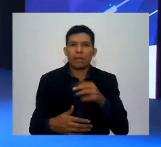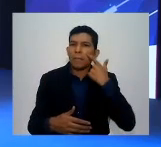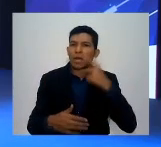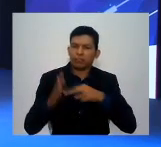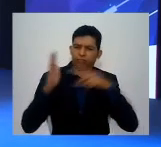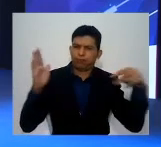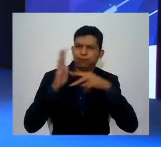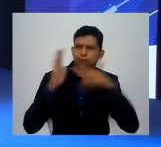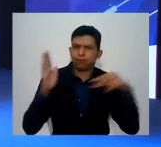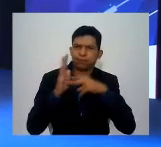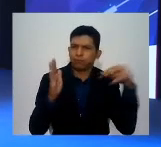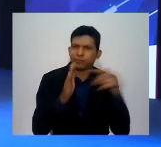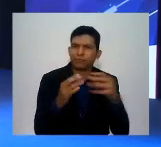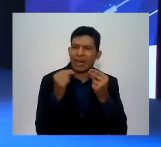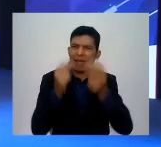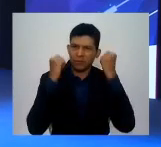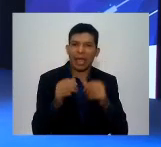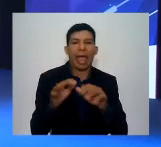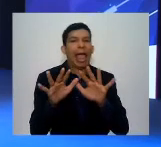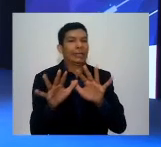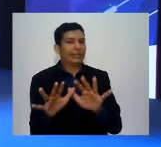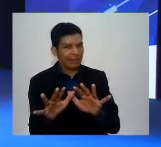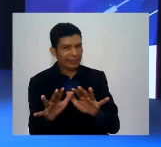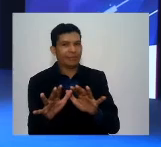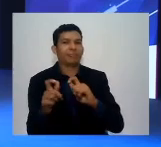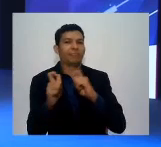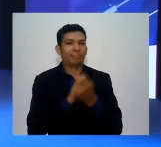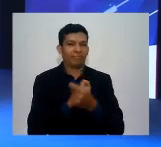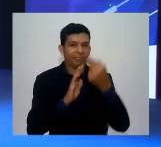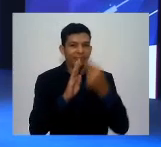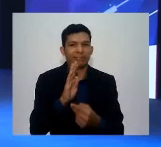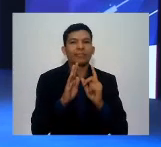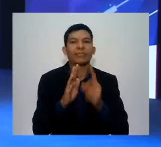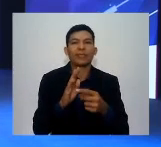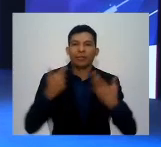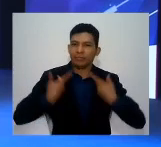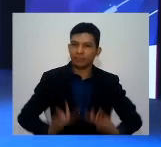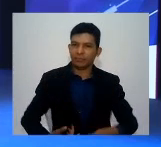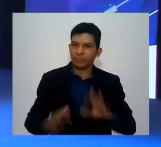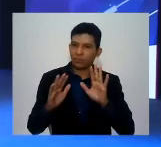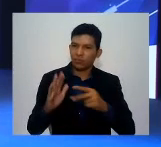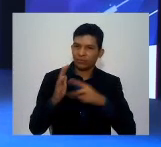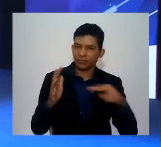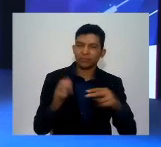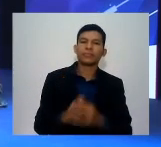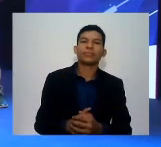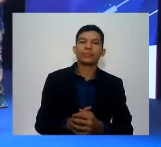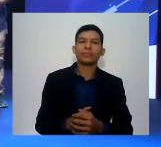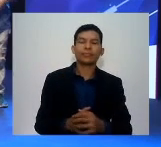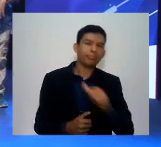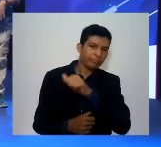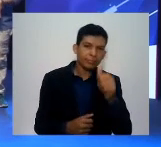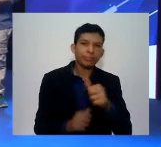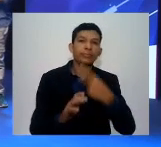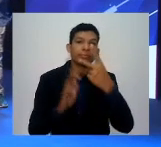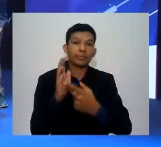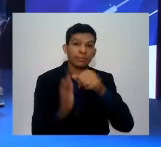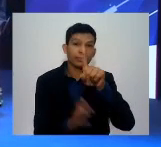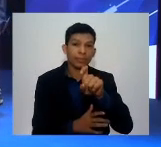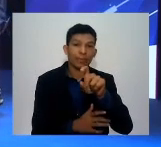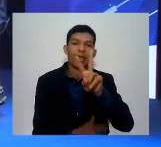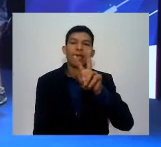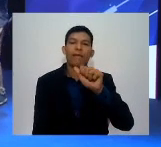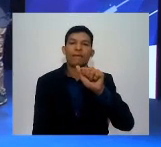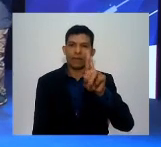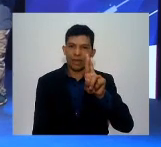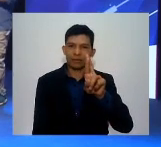nos sirven para medir nuestros volúmenes y flujos respiratorios durante las exhalaciones y las inhalaciones, ¿listo?